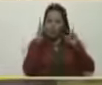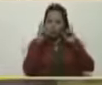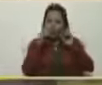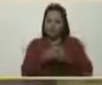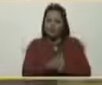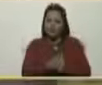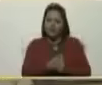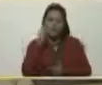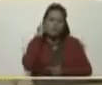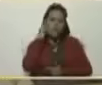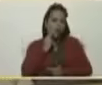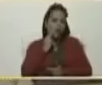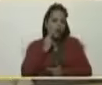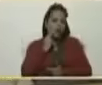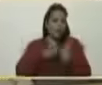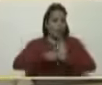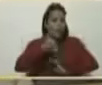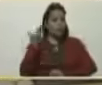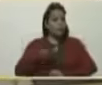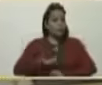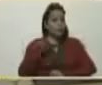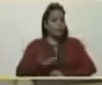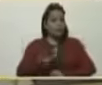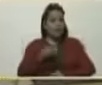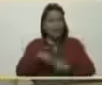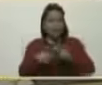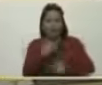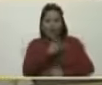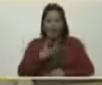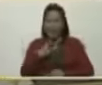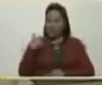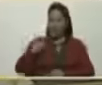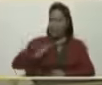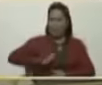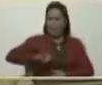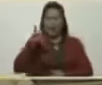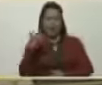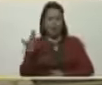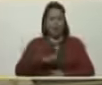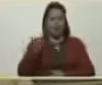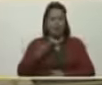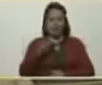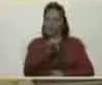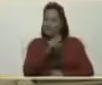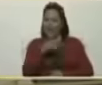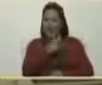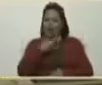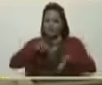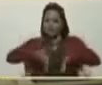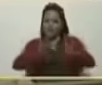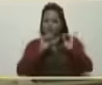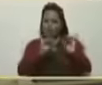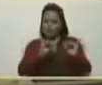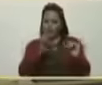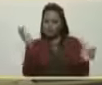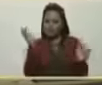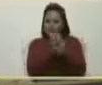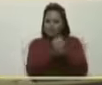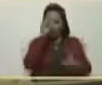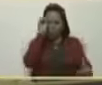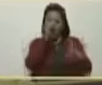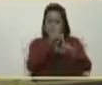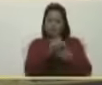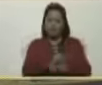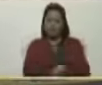Simón Bolívar. Y jamás pretendió ser el principio y el final, sino señalar un camino. Y vaya que lo señaló.